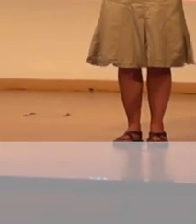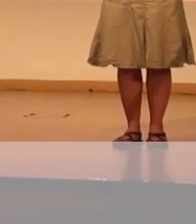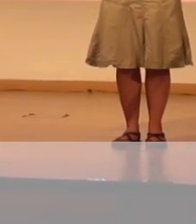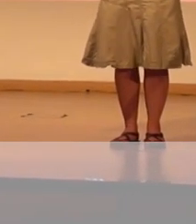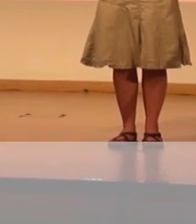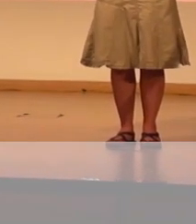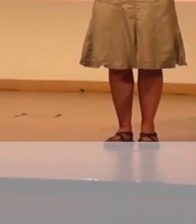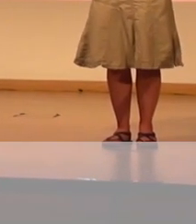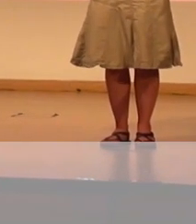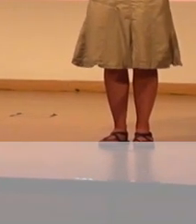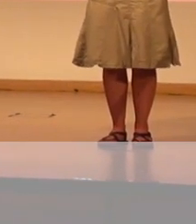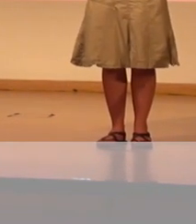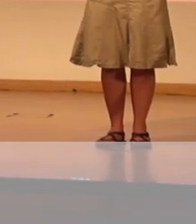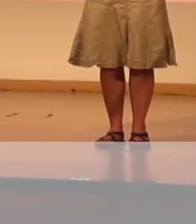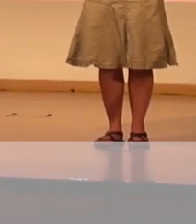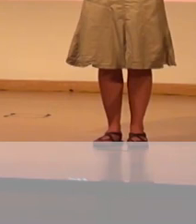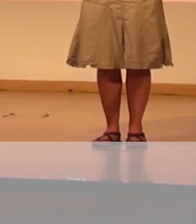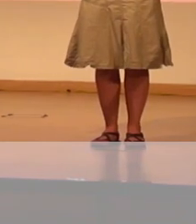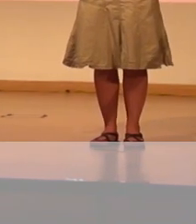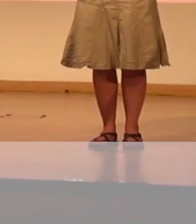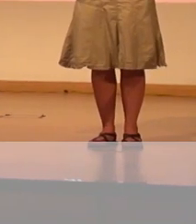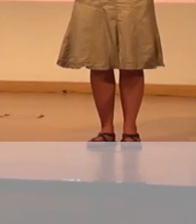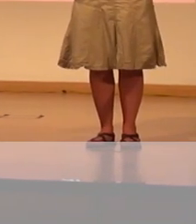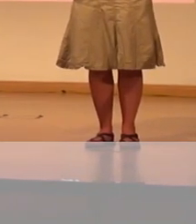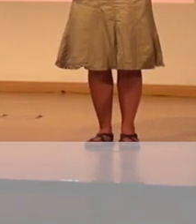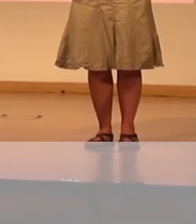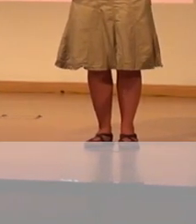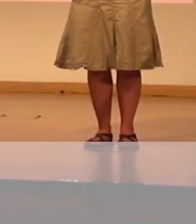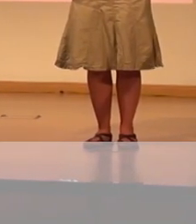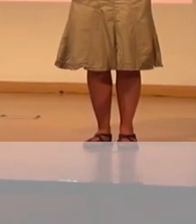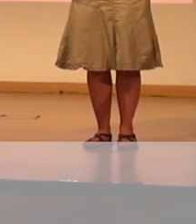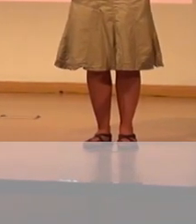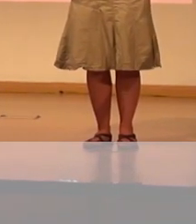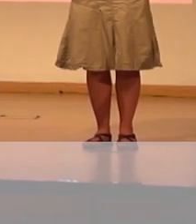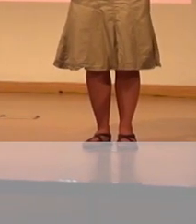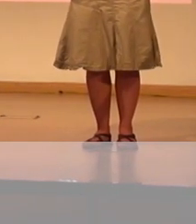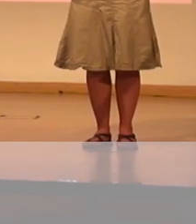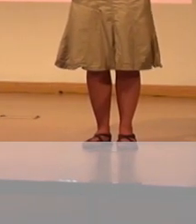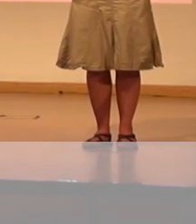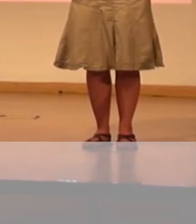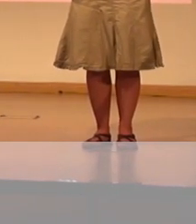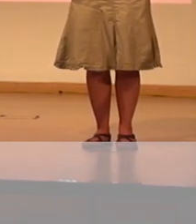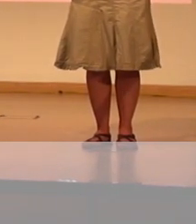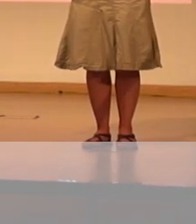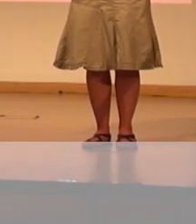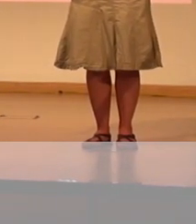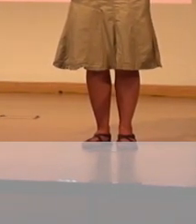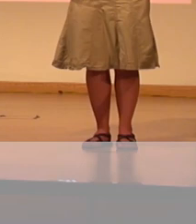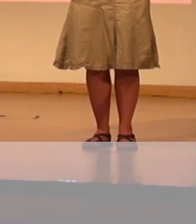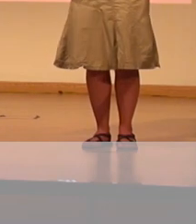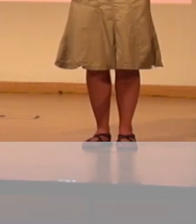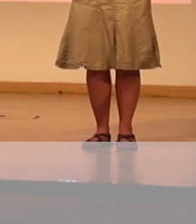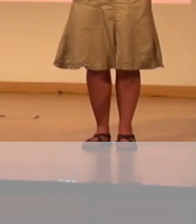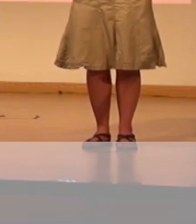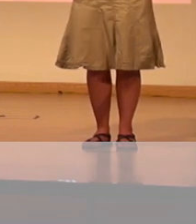intervenir en este primer aniversario del proyecto Acerca Cultura Madrid conozco el recorrido de Acerca Cultura